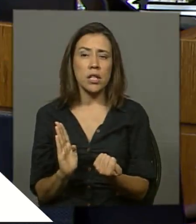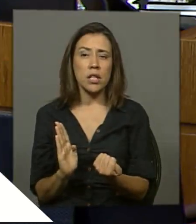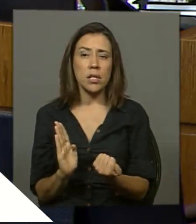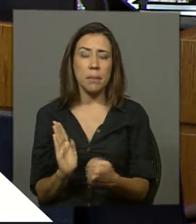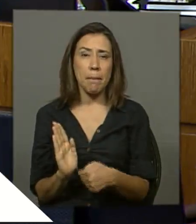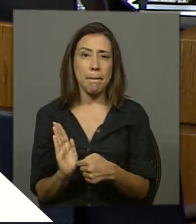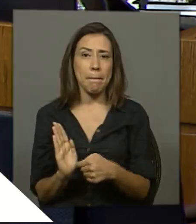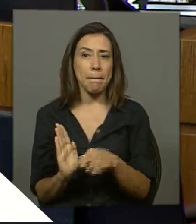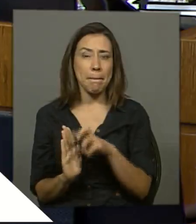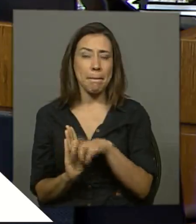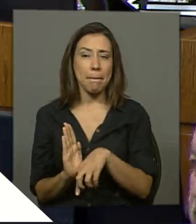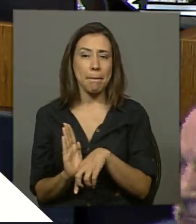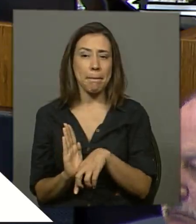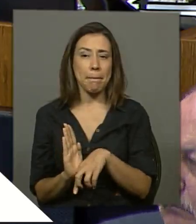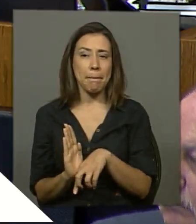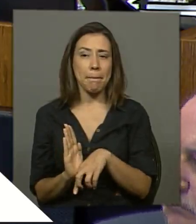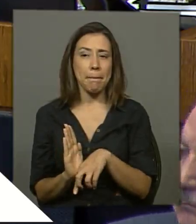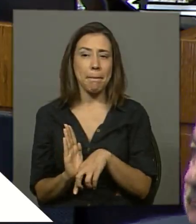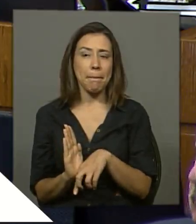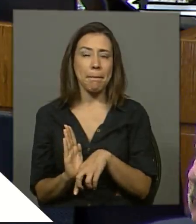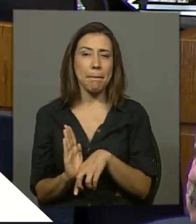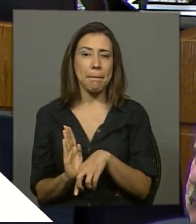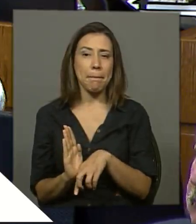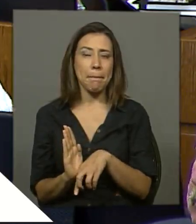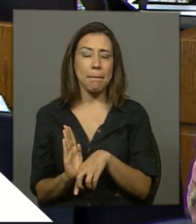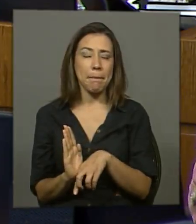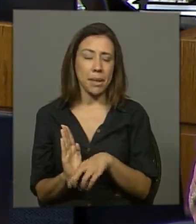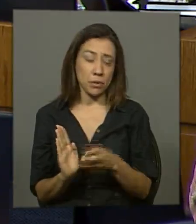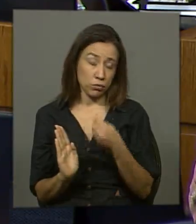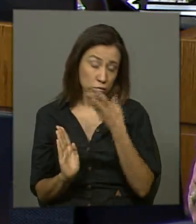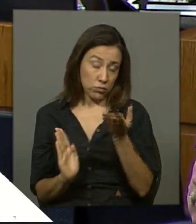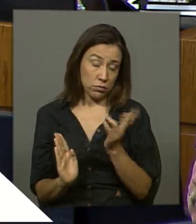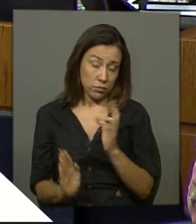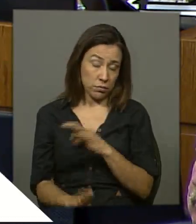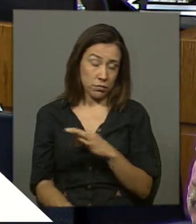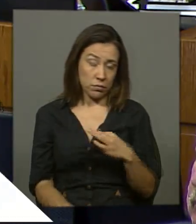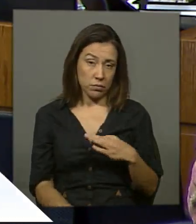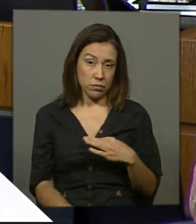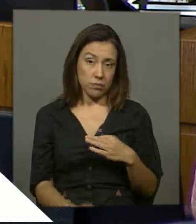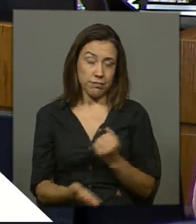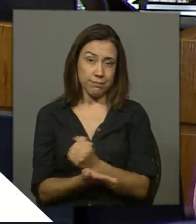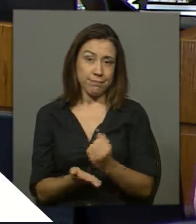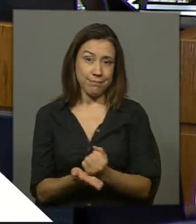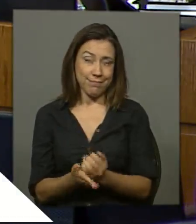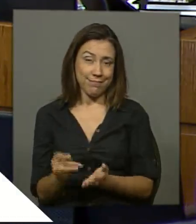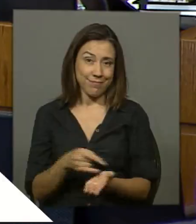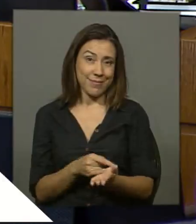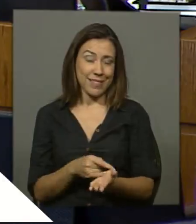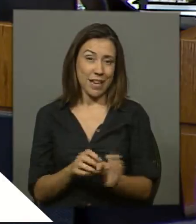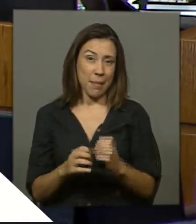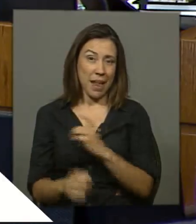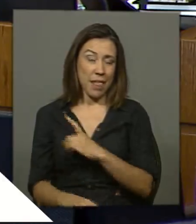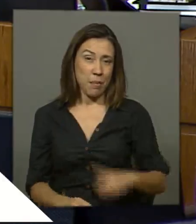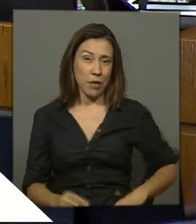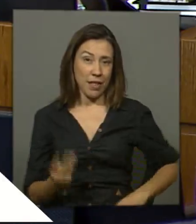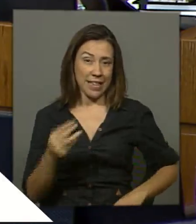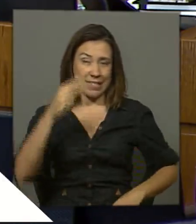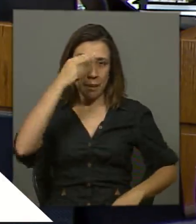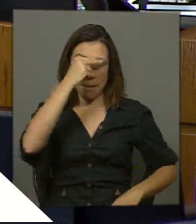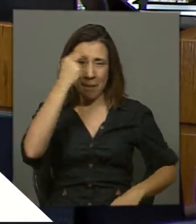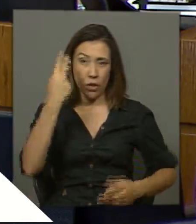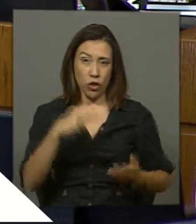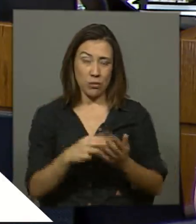este proyecto presidente por su intermedio señor ministro para que tenga conocimiento se despachó por la cámara de diputados el 13 de marzo